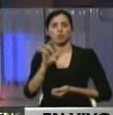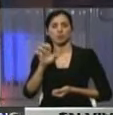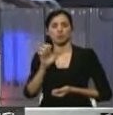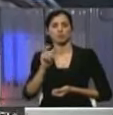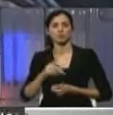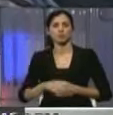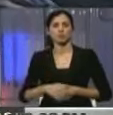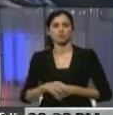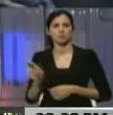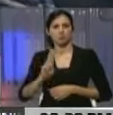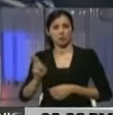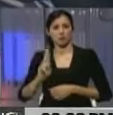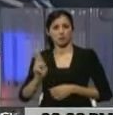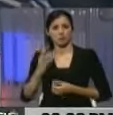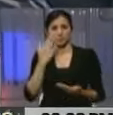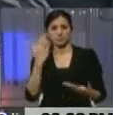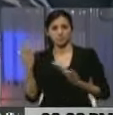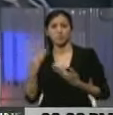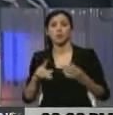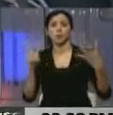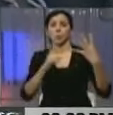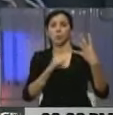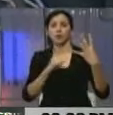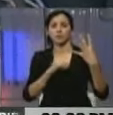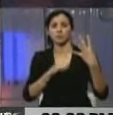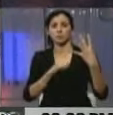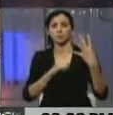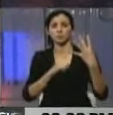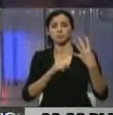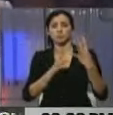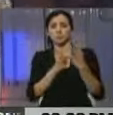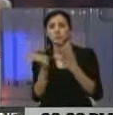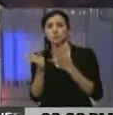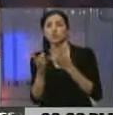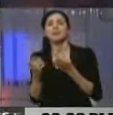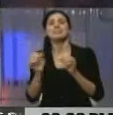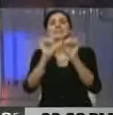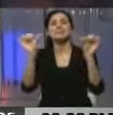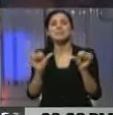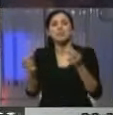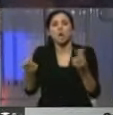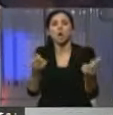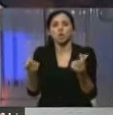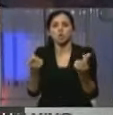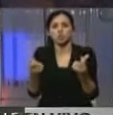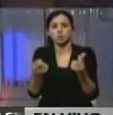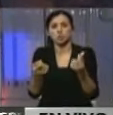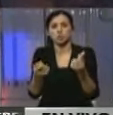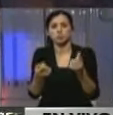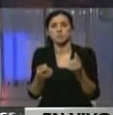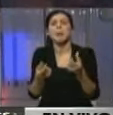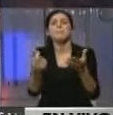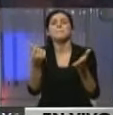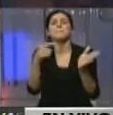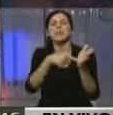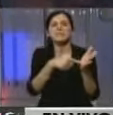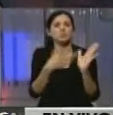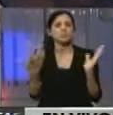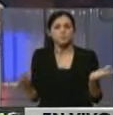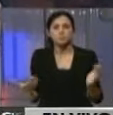integrado. El cuarto vértice del sistema de costos, rendimientos y precios,